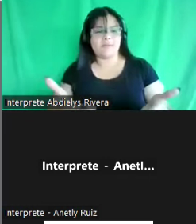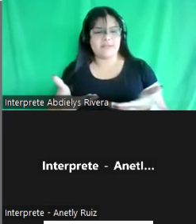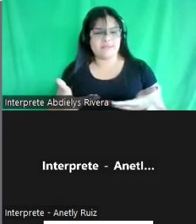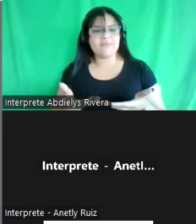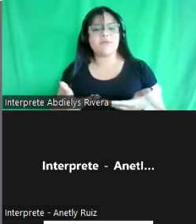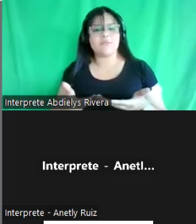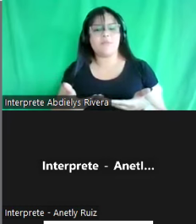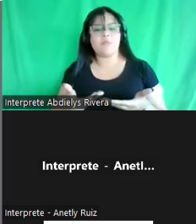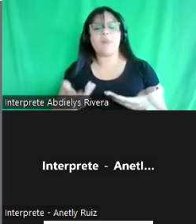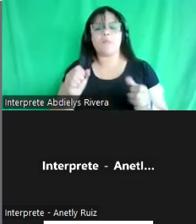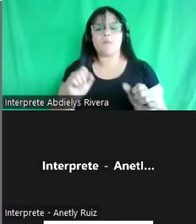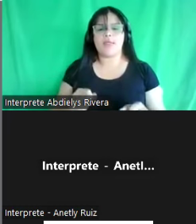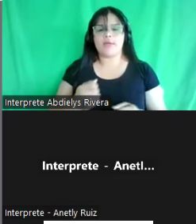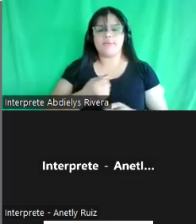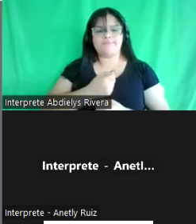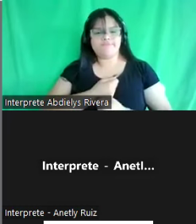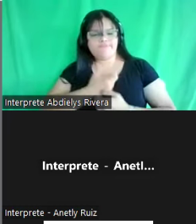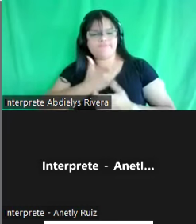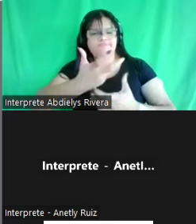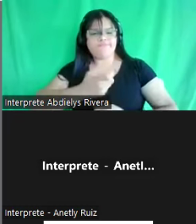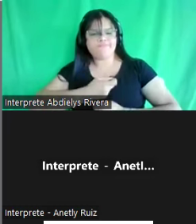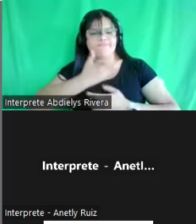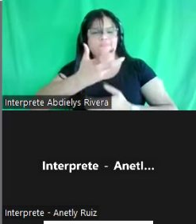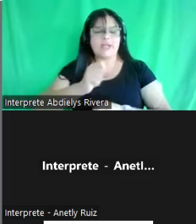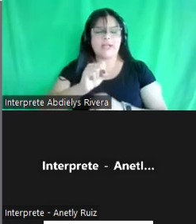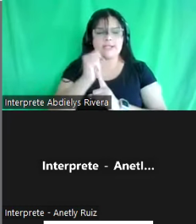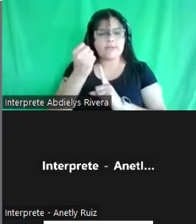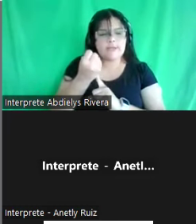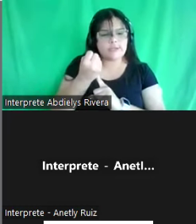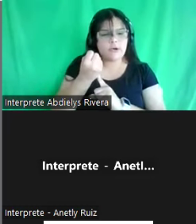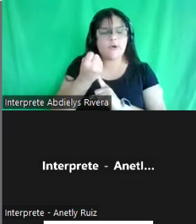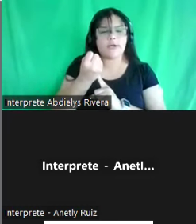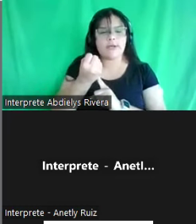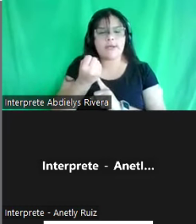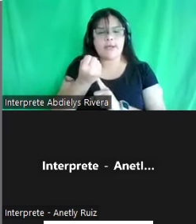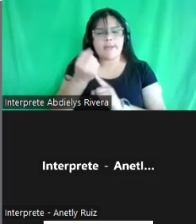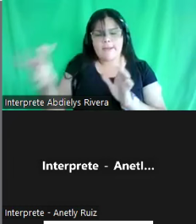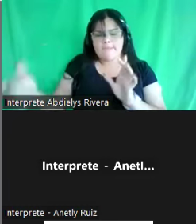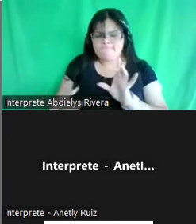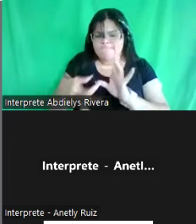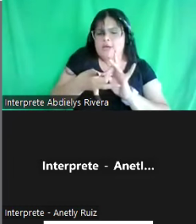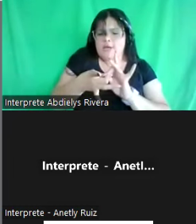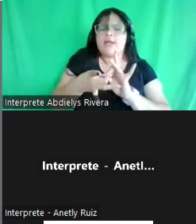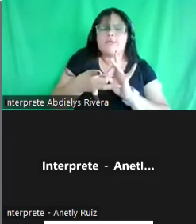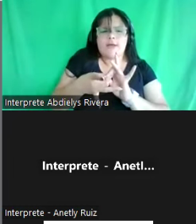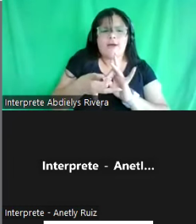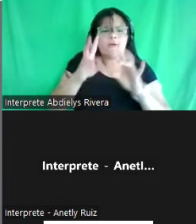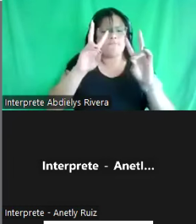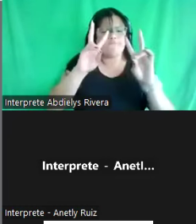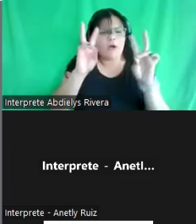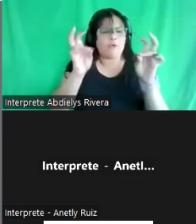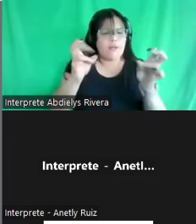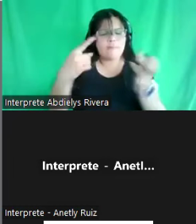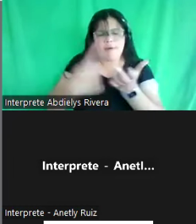nosotros los casos relacionados a los temas que se han discutido o los temas que ustedes entiendan pertinentes relacionados a